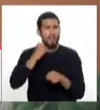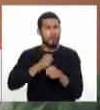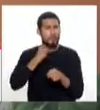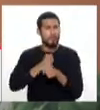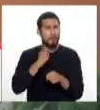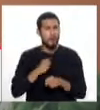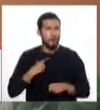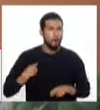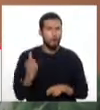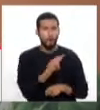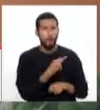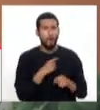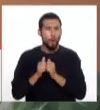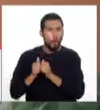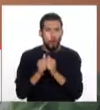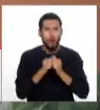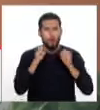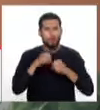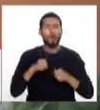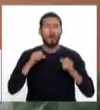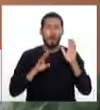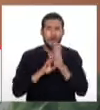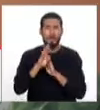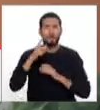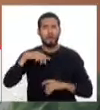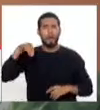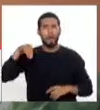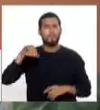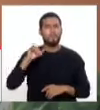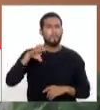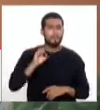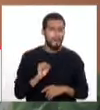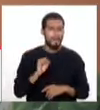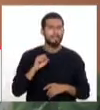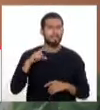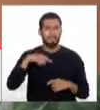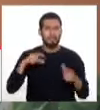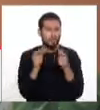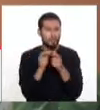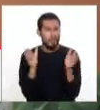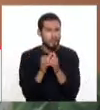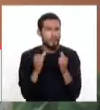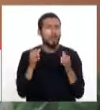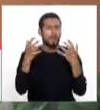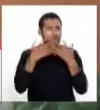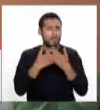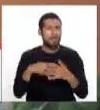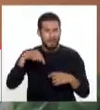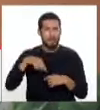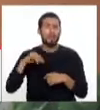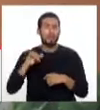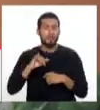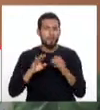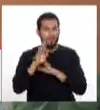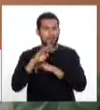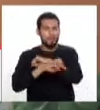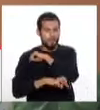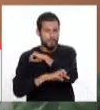juntos por el desarrollo de las MIPE y del país. Nuestra economía está en proceso de